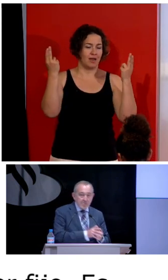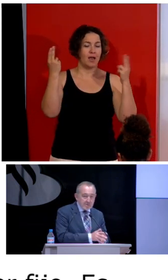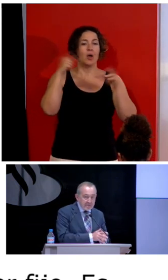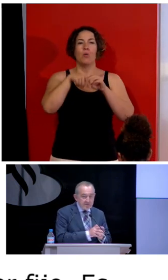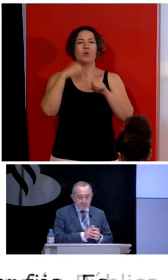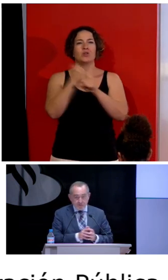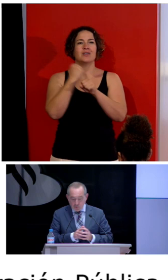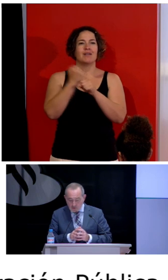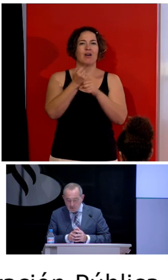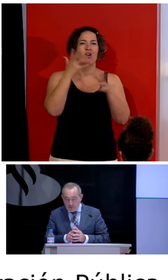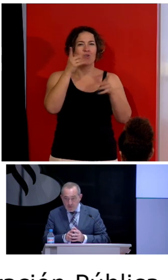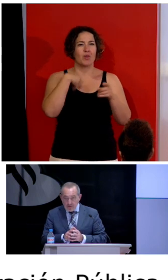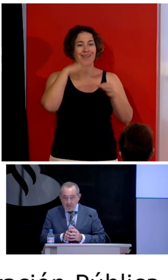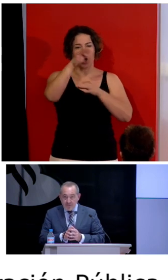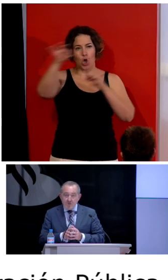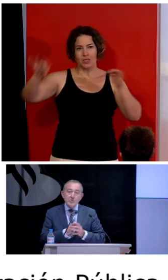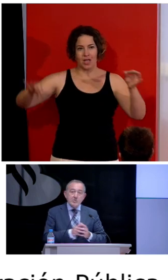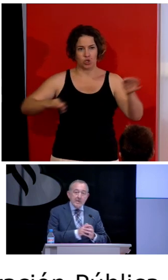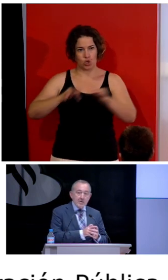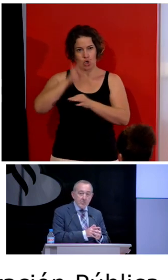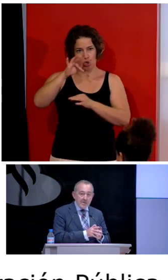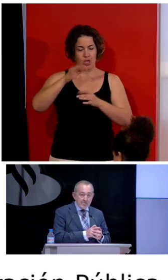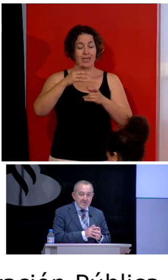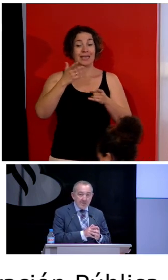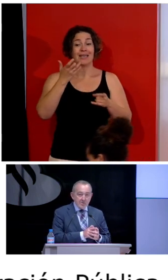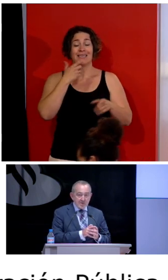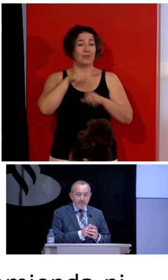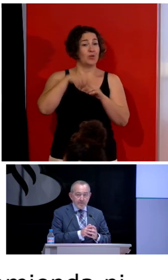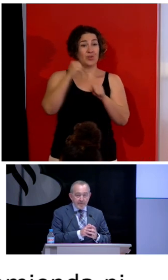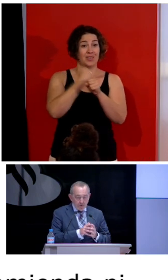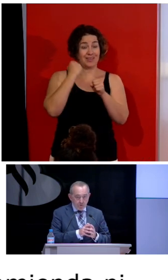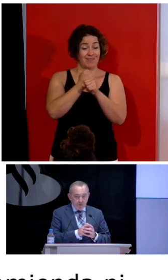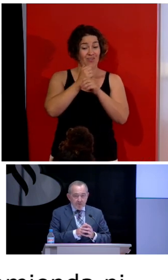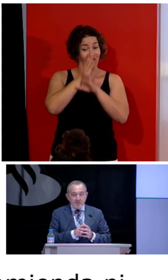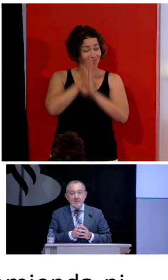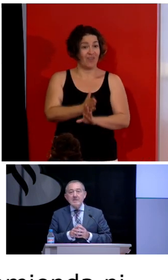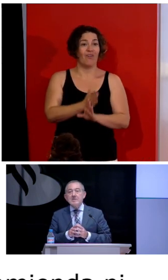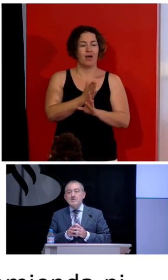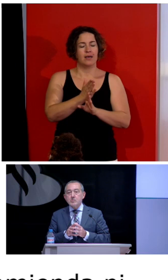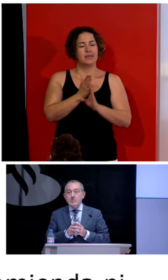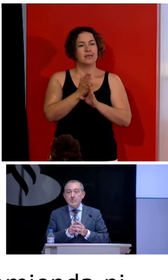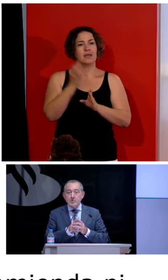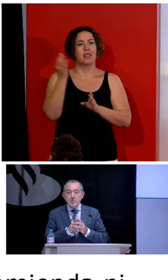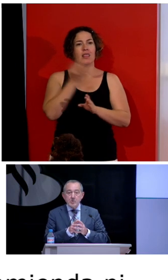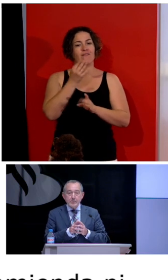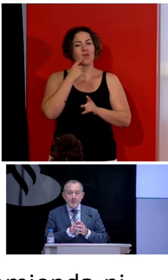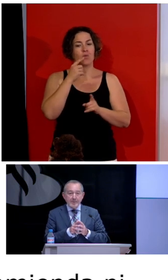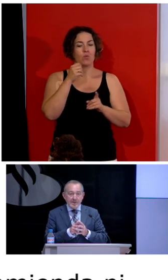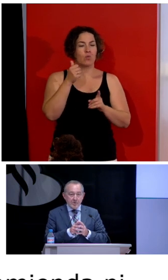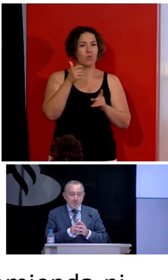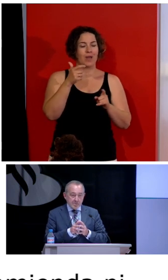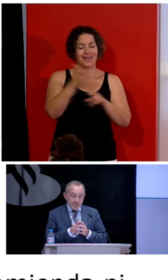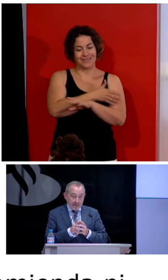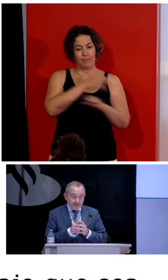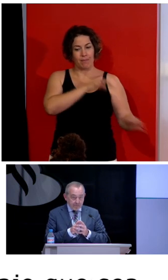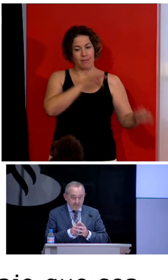se recomienda ni debe ser rotatorio. Y si el puesto de trabajo en la administración, aunque sea fijo, tendrá que tener su recorrido y